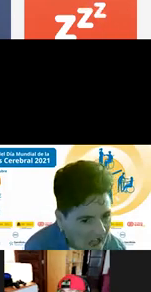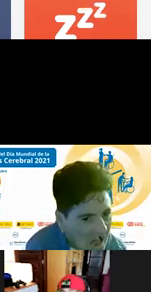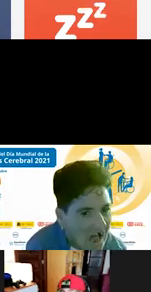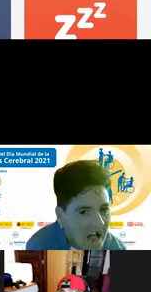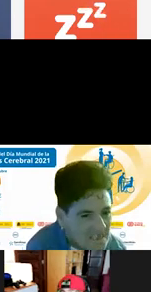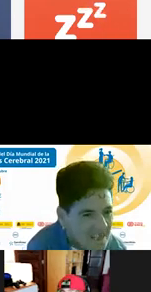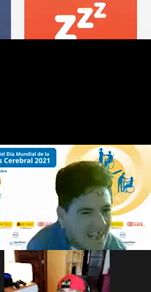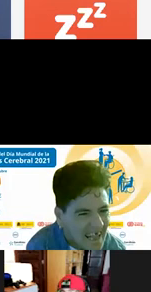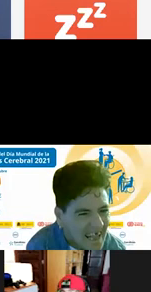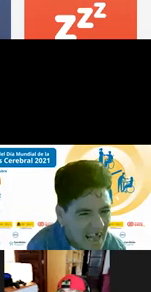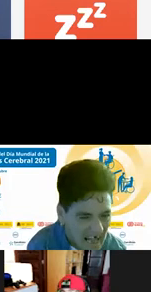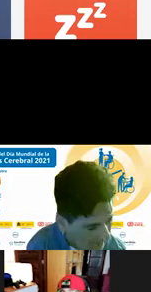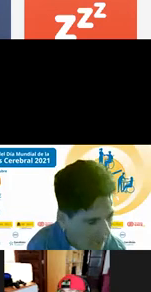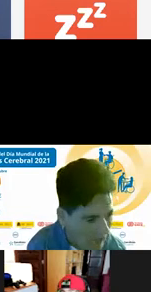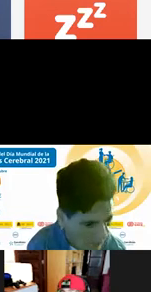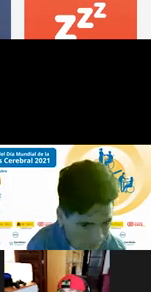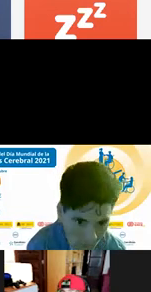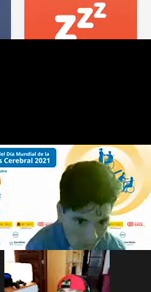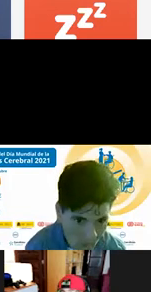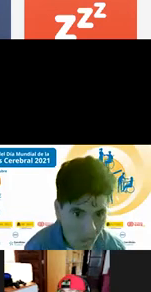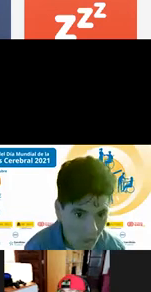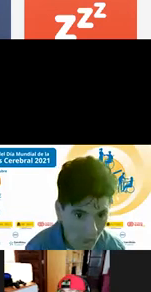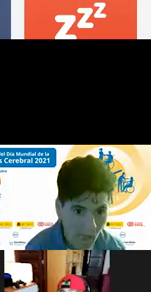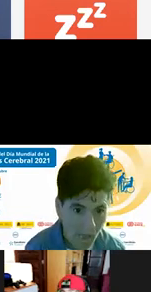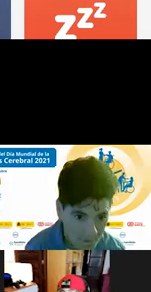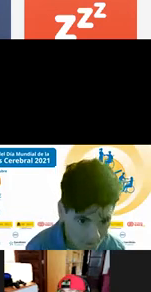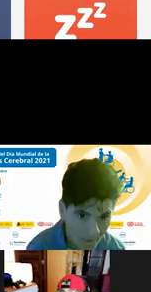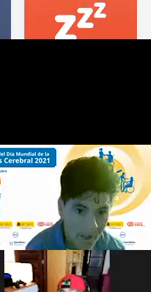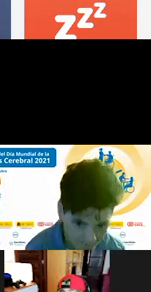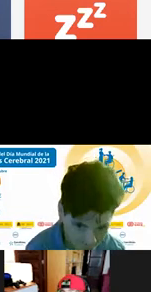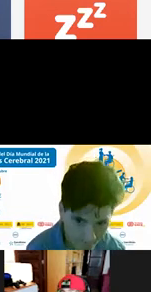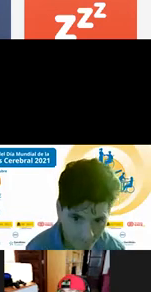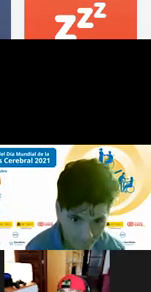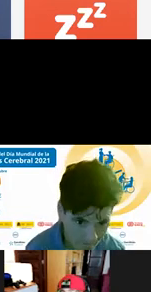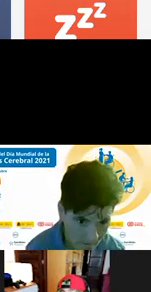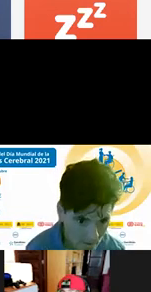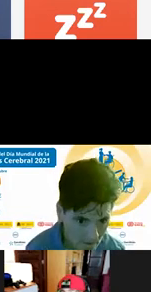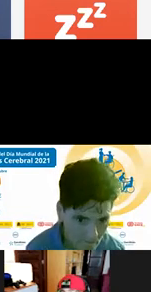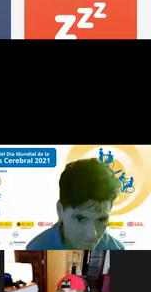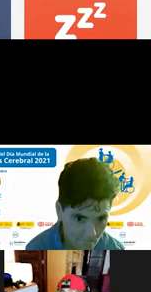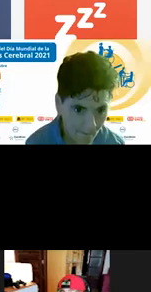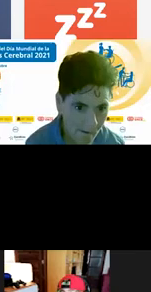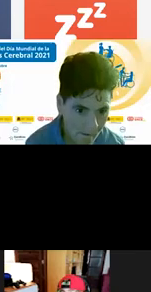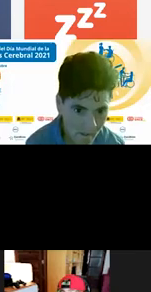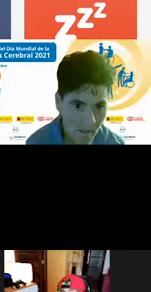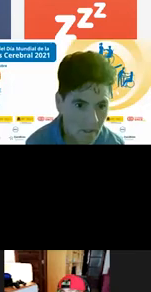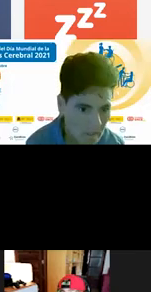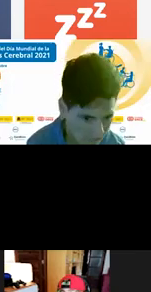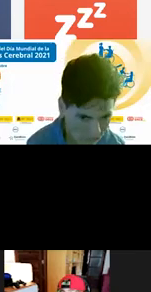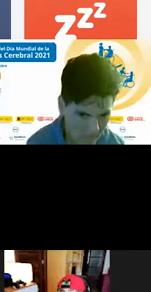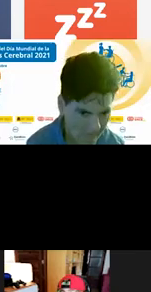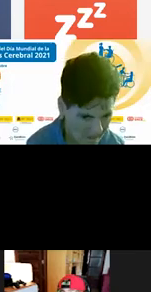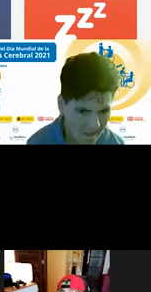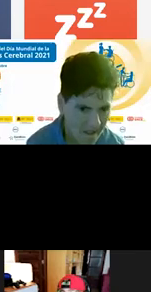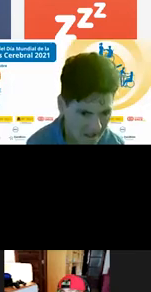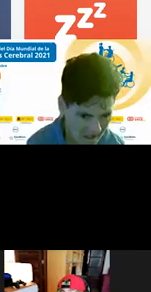mujer, y también por el hecho de que la sociedad no le dé voz